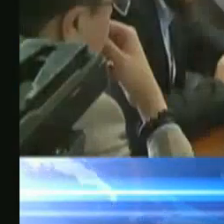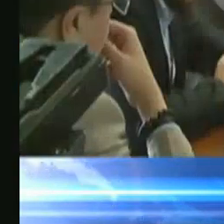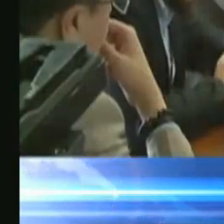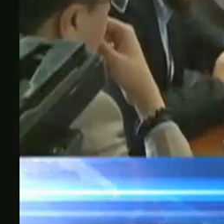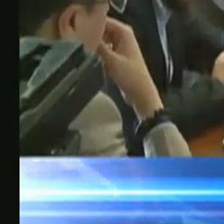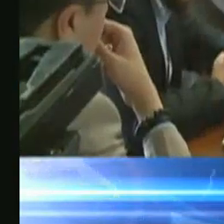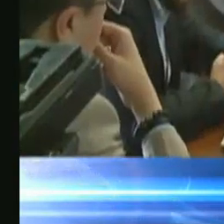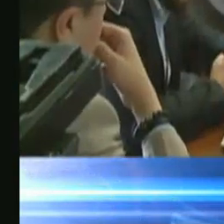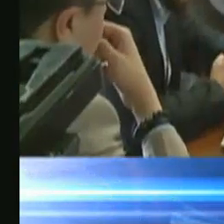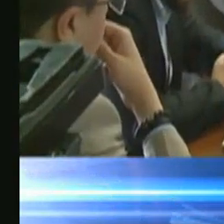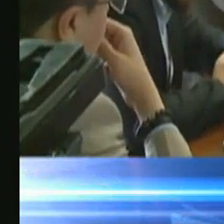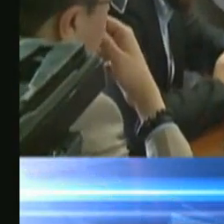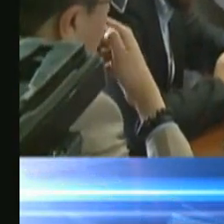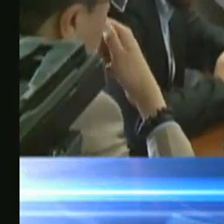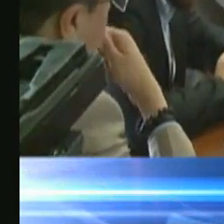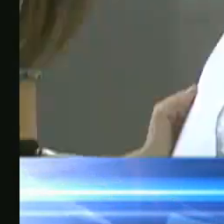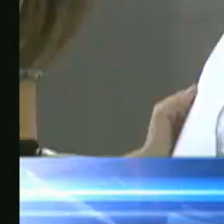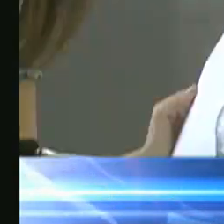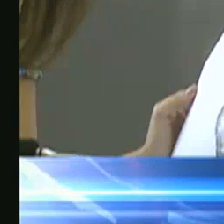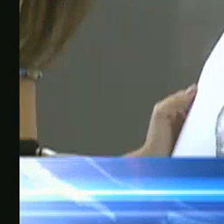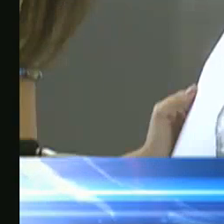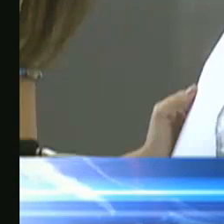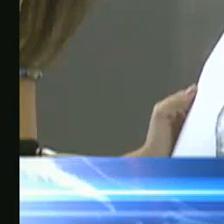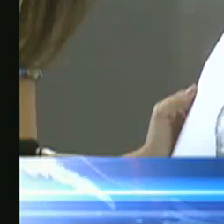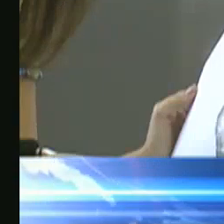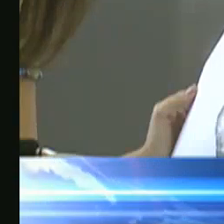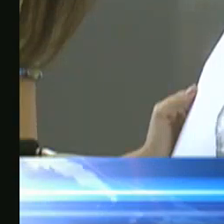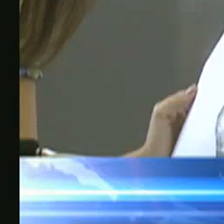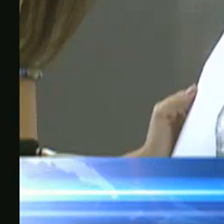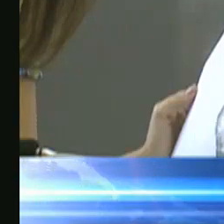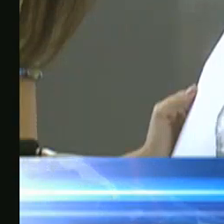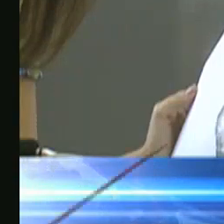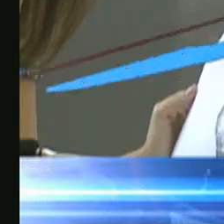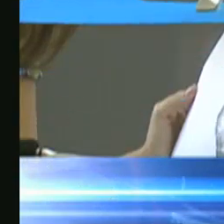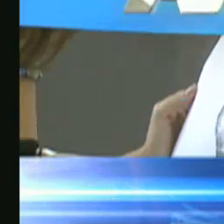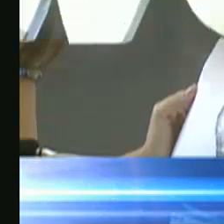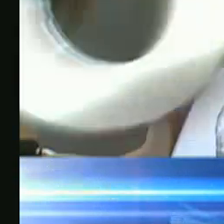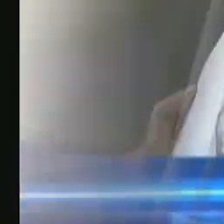urgente de reactivación económica.